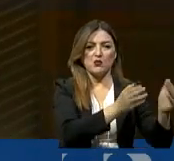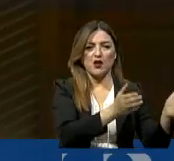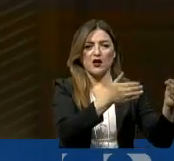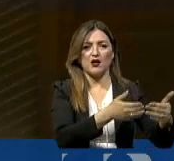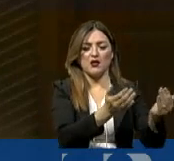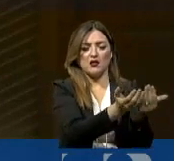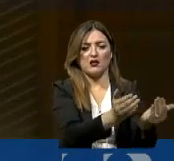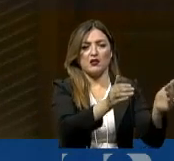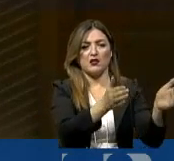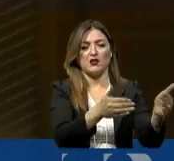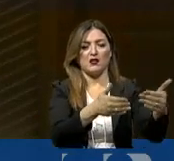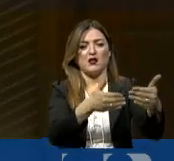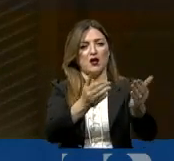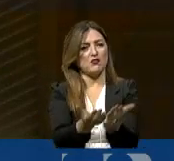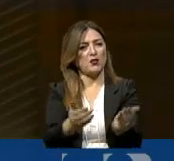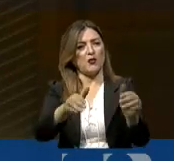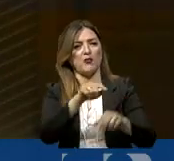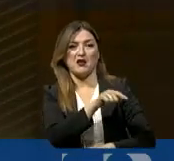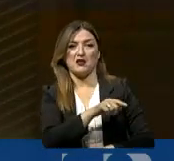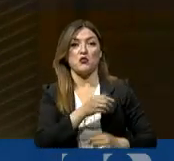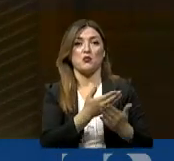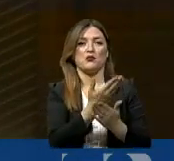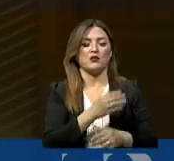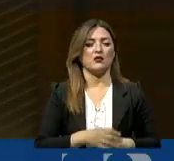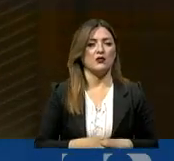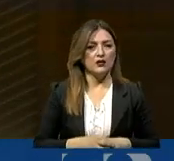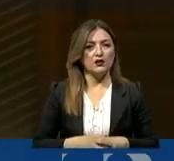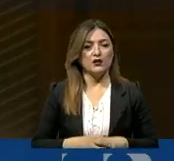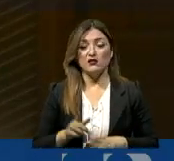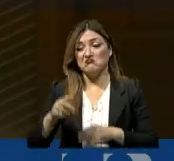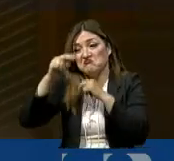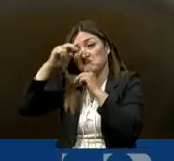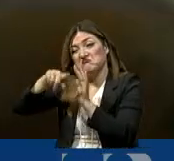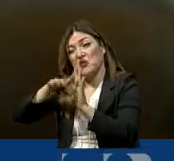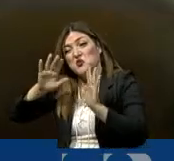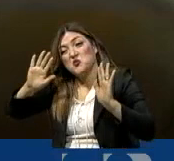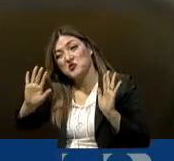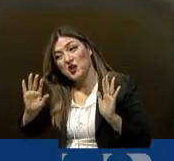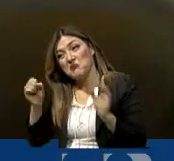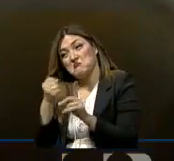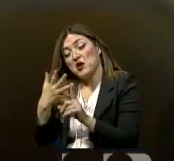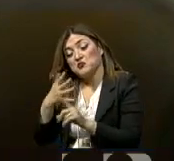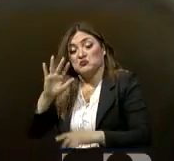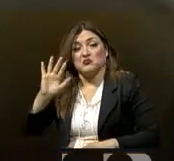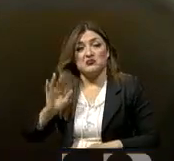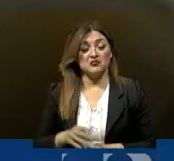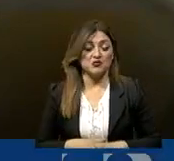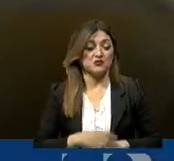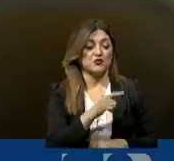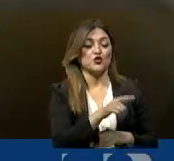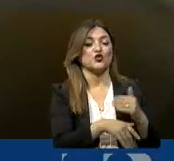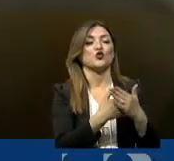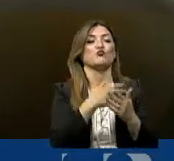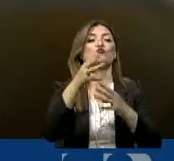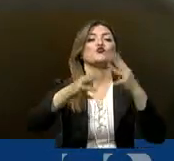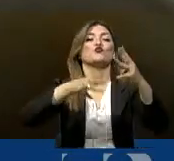una mala noticia, pero todas las ciudades del mundo tienen un relleno sanitario. Lo encubren bajo un nombre que